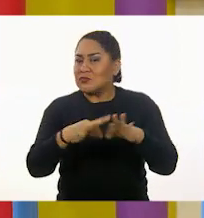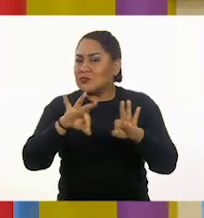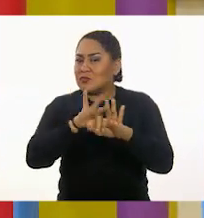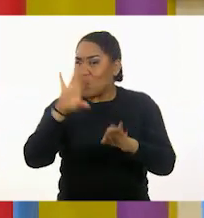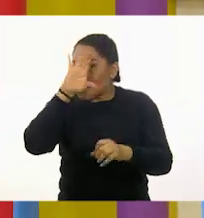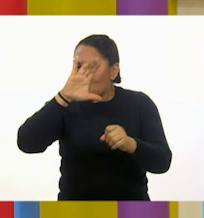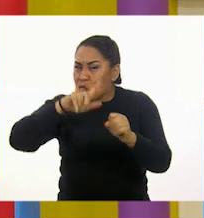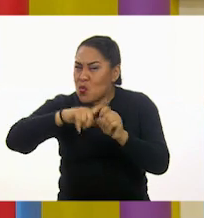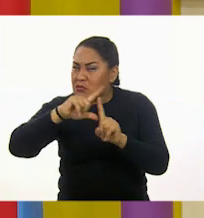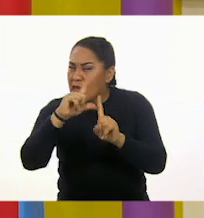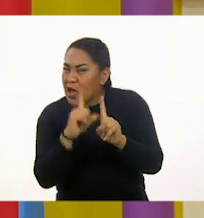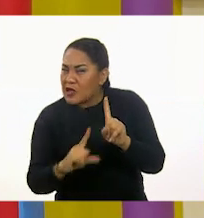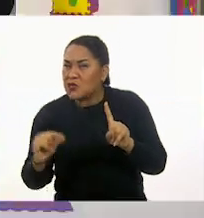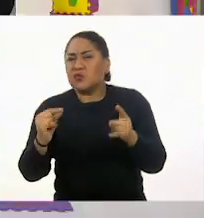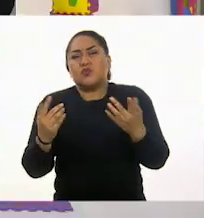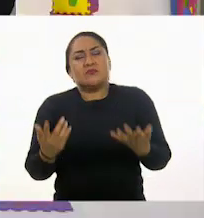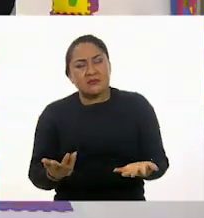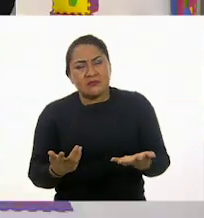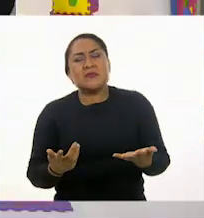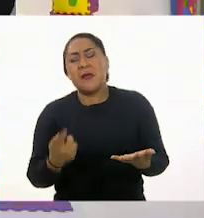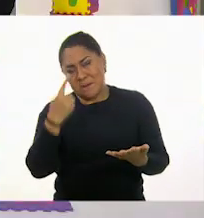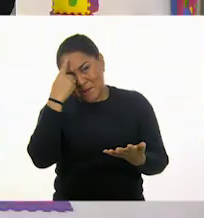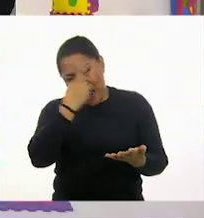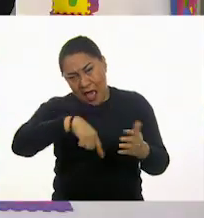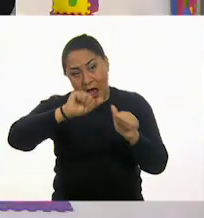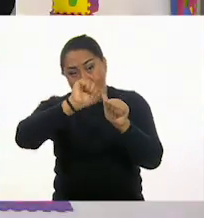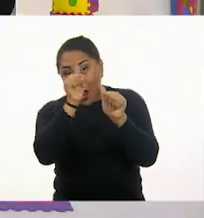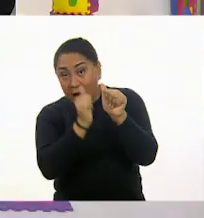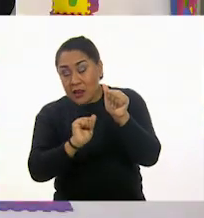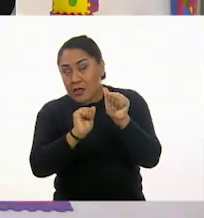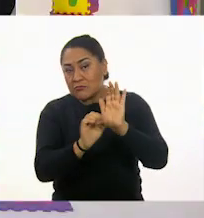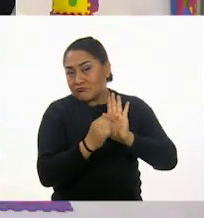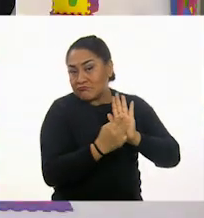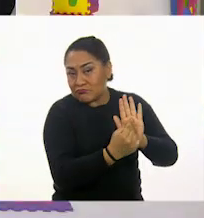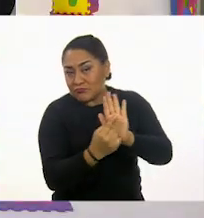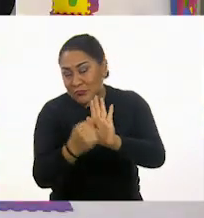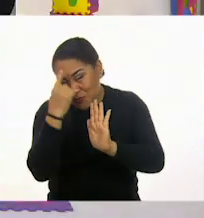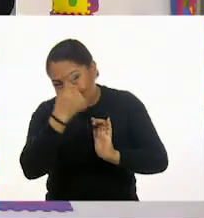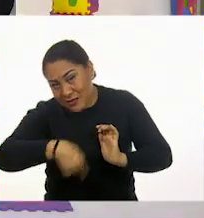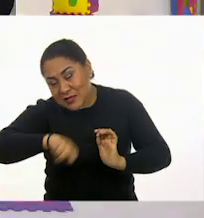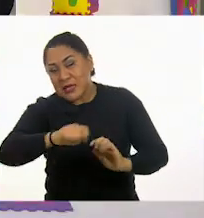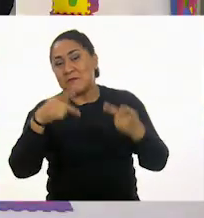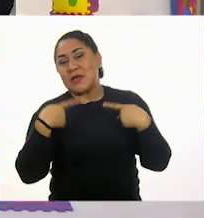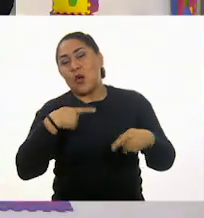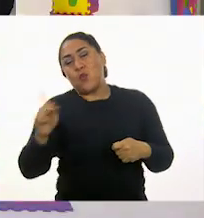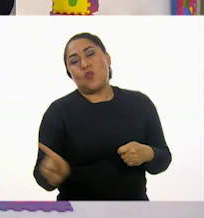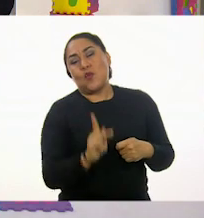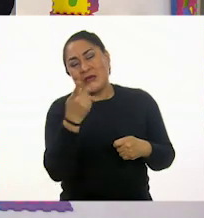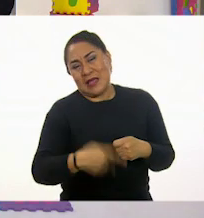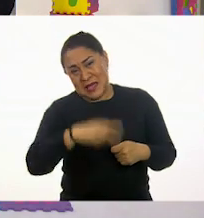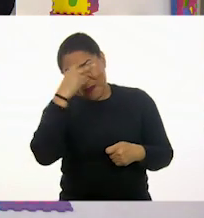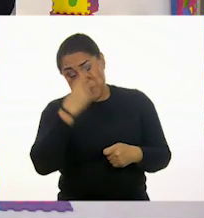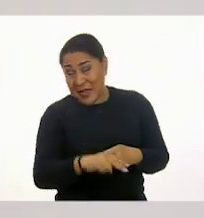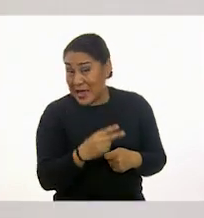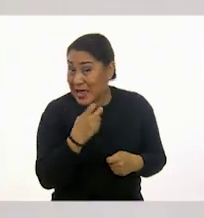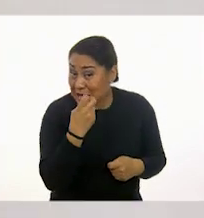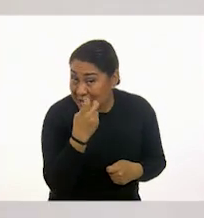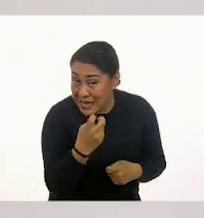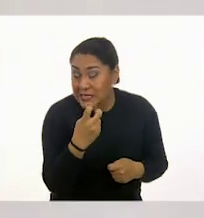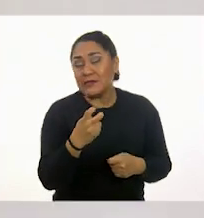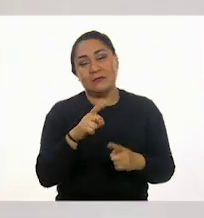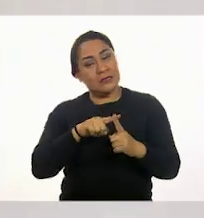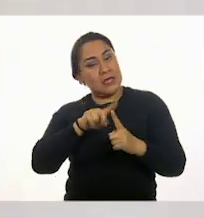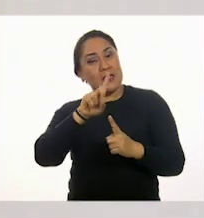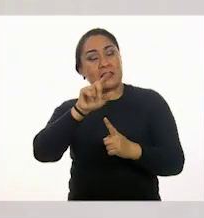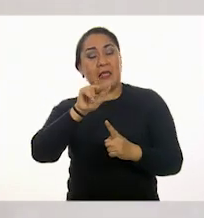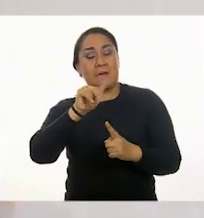nacional, acercar el arte al pueblo mexicano, porque eso era uno de los principios que